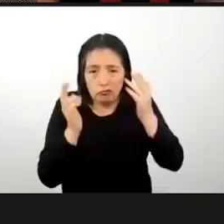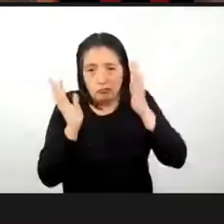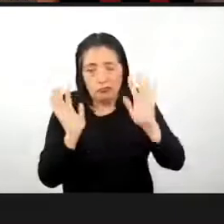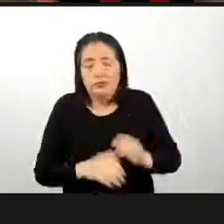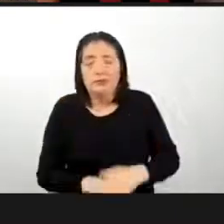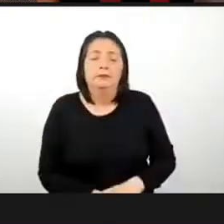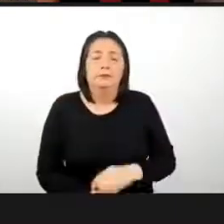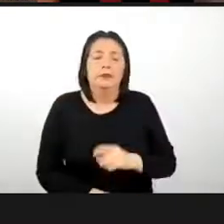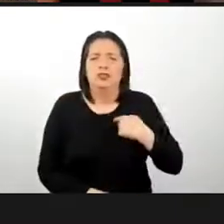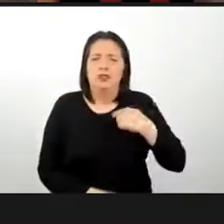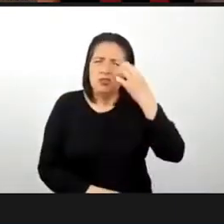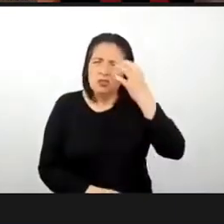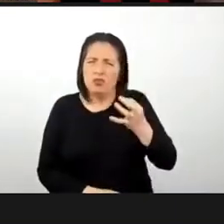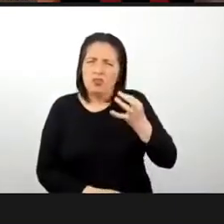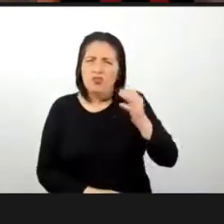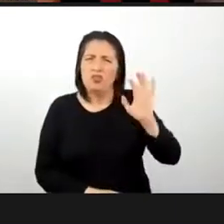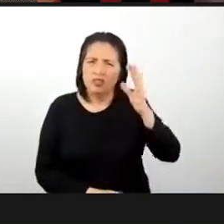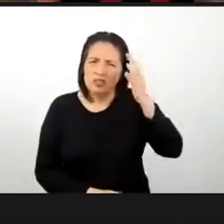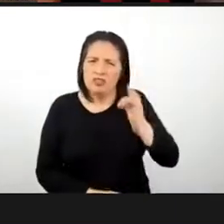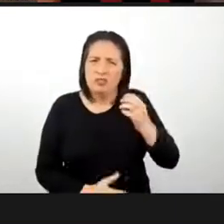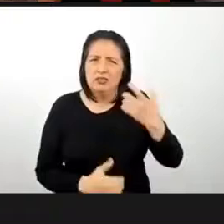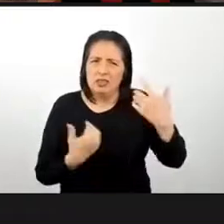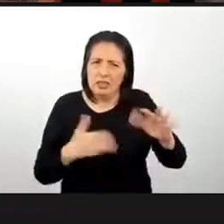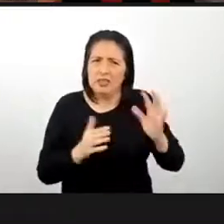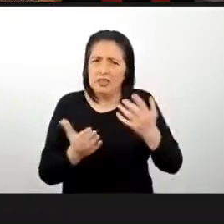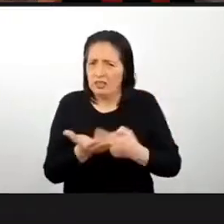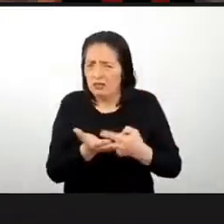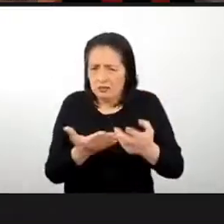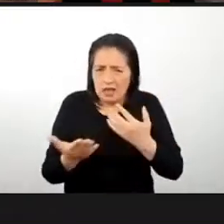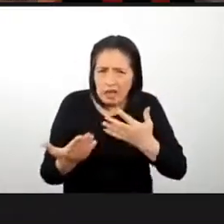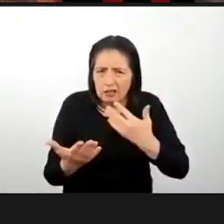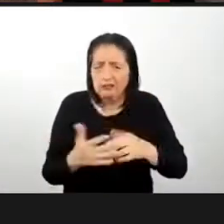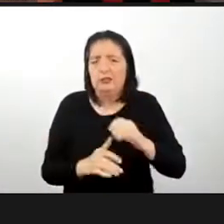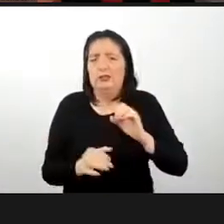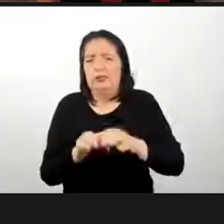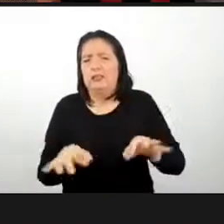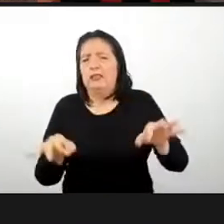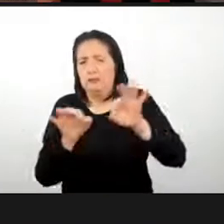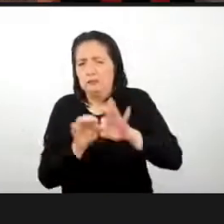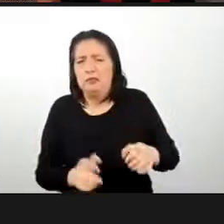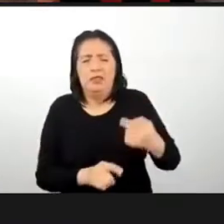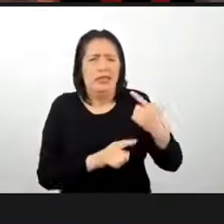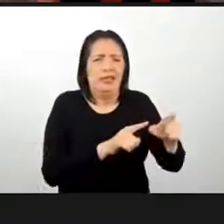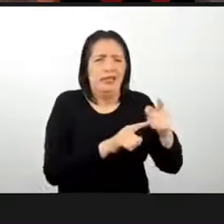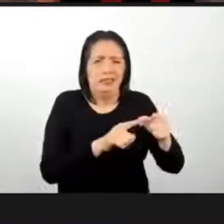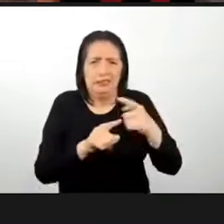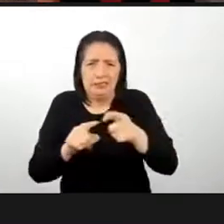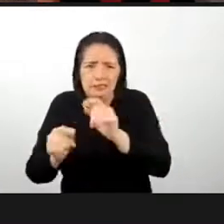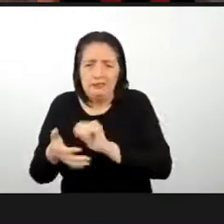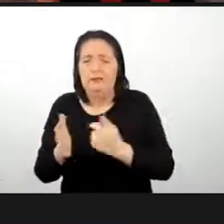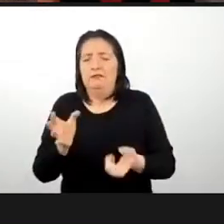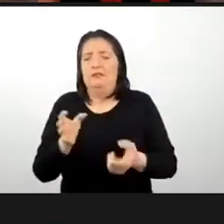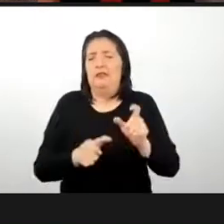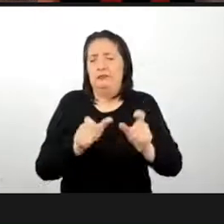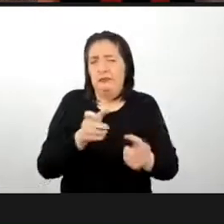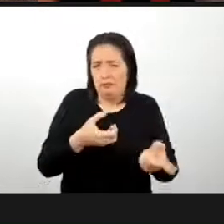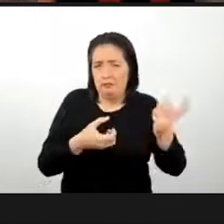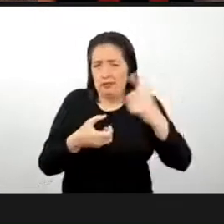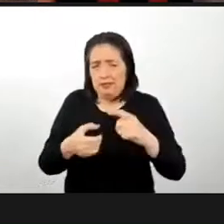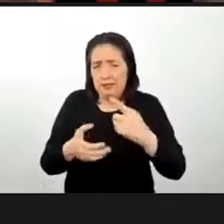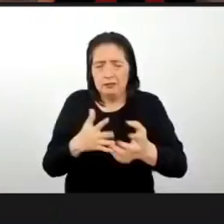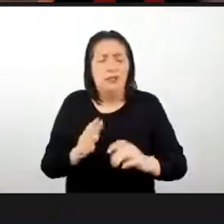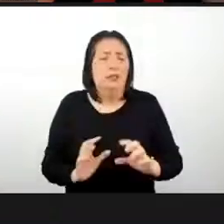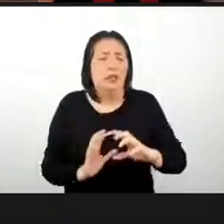yo creo que ya hay un diálogo importante, hay una serie de actores importantes en el mundo de los